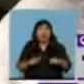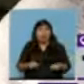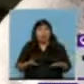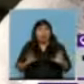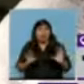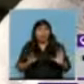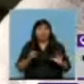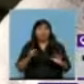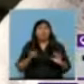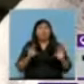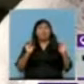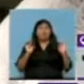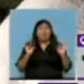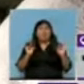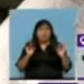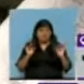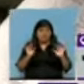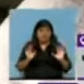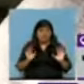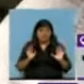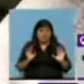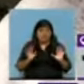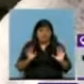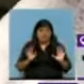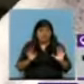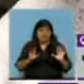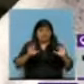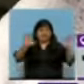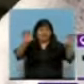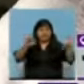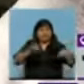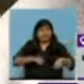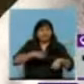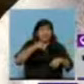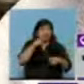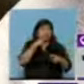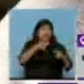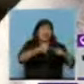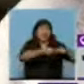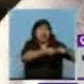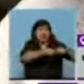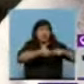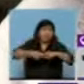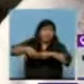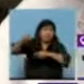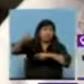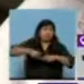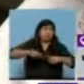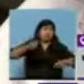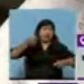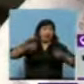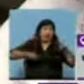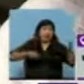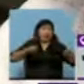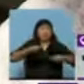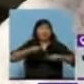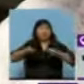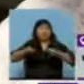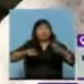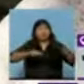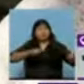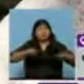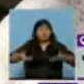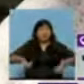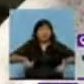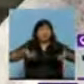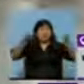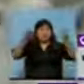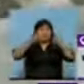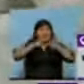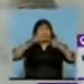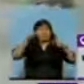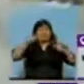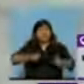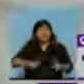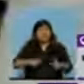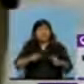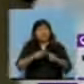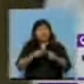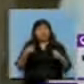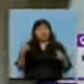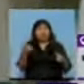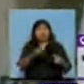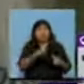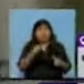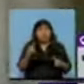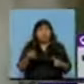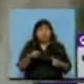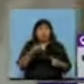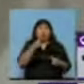estamos manteniendo precios competitivos. Hoy, en este momento, se compra acá al por mayor